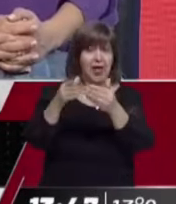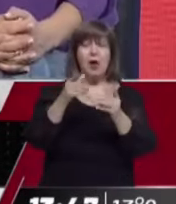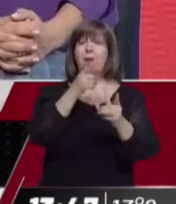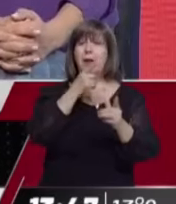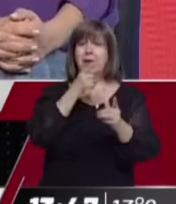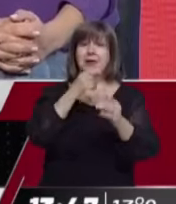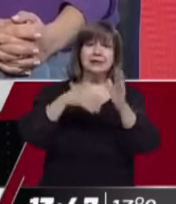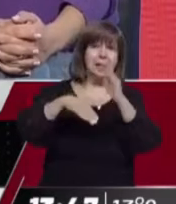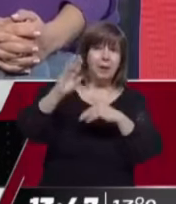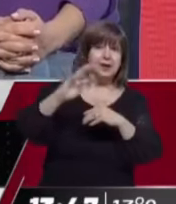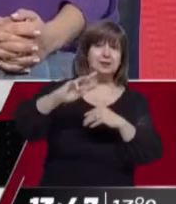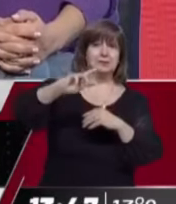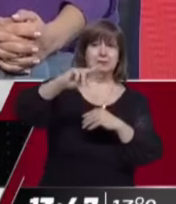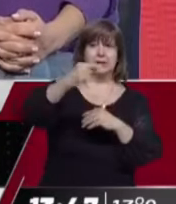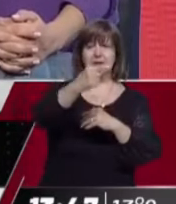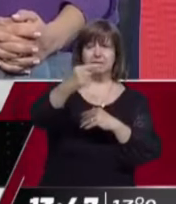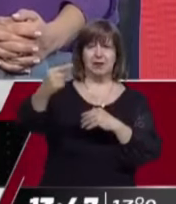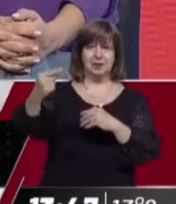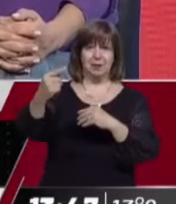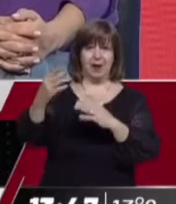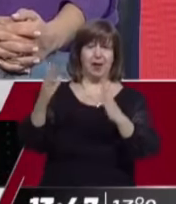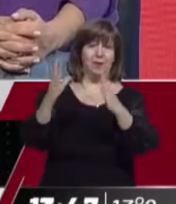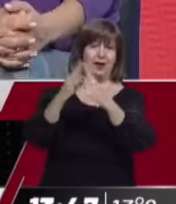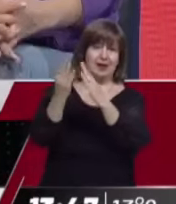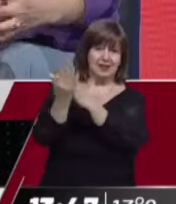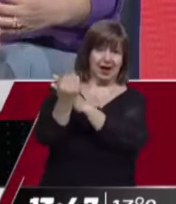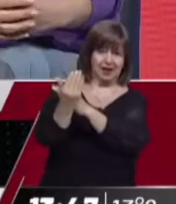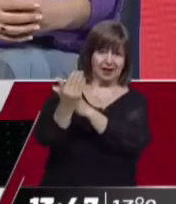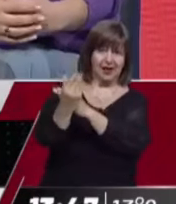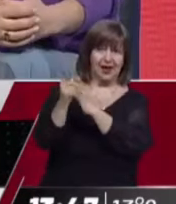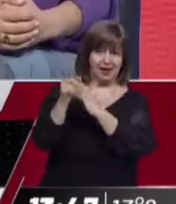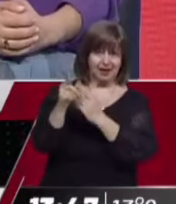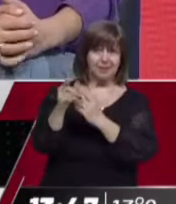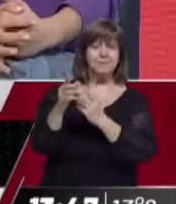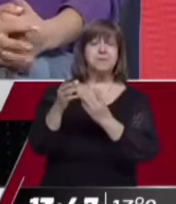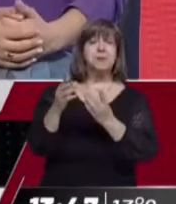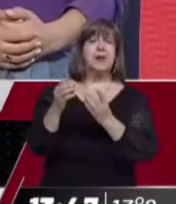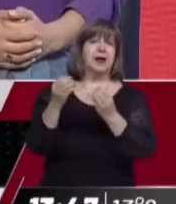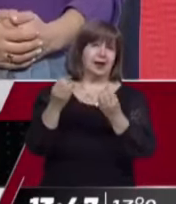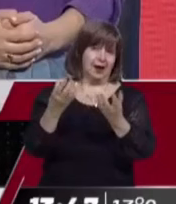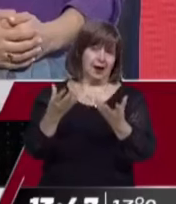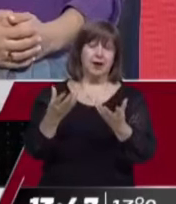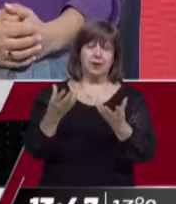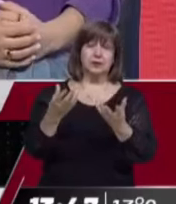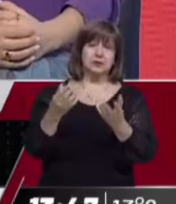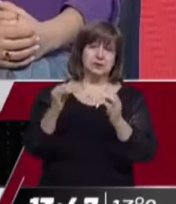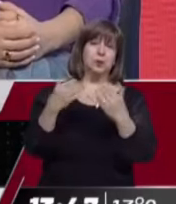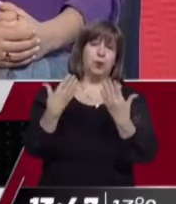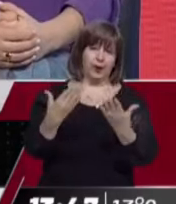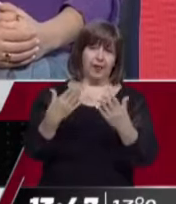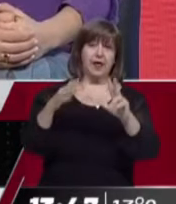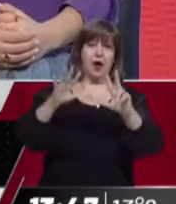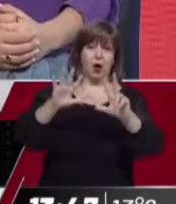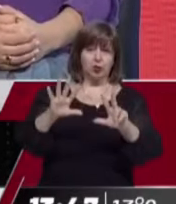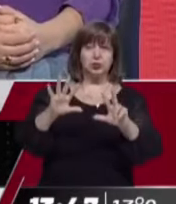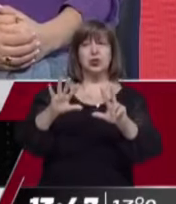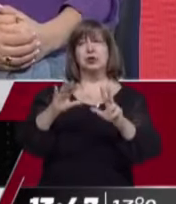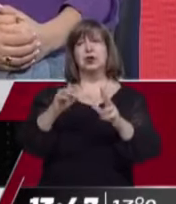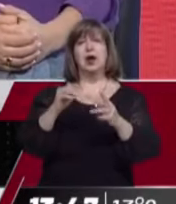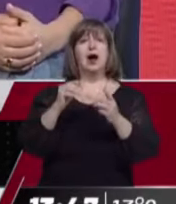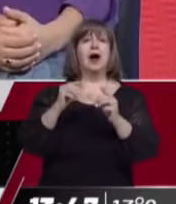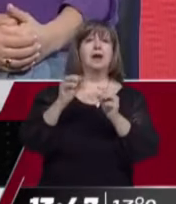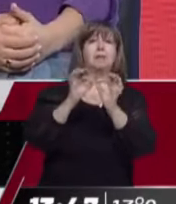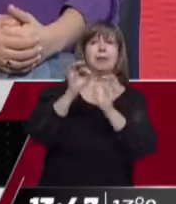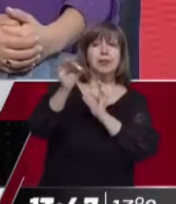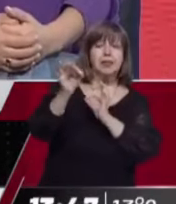Exactamente, pueden ser muchas más la semana que viene. Las sucursales van a ser cerradas por una cuestión de que muchas de ellas, si hablamos de lo que pasa en distritos